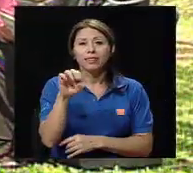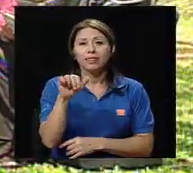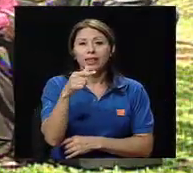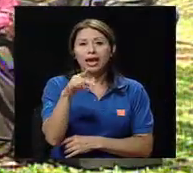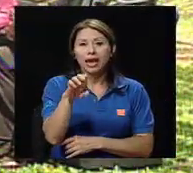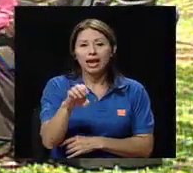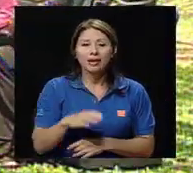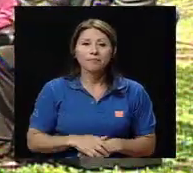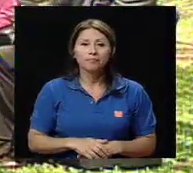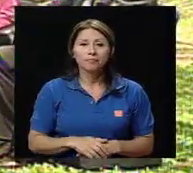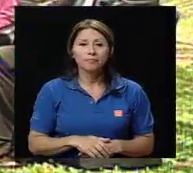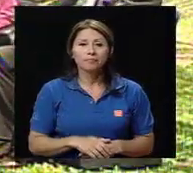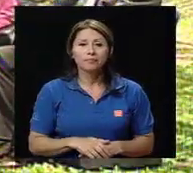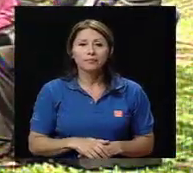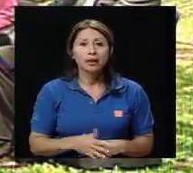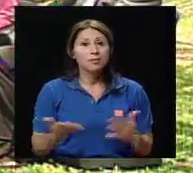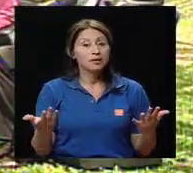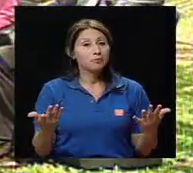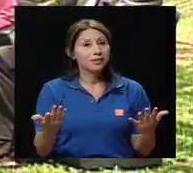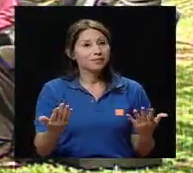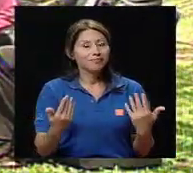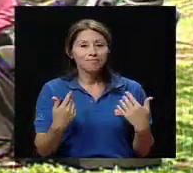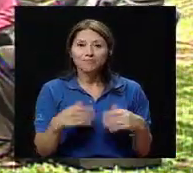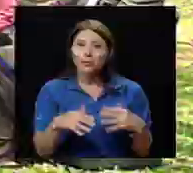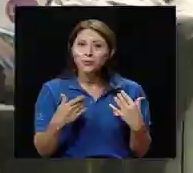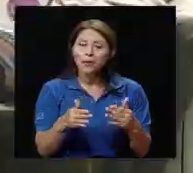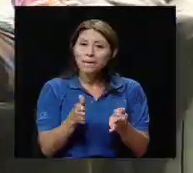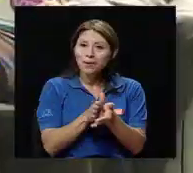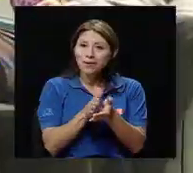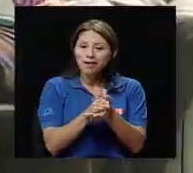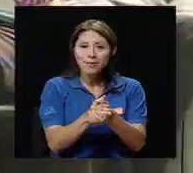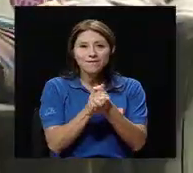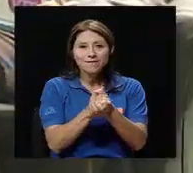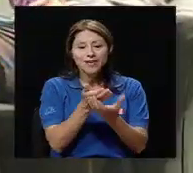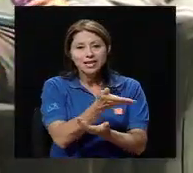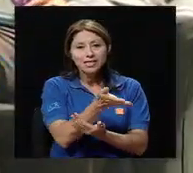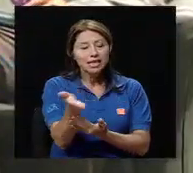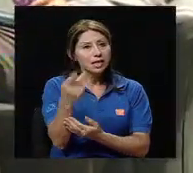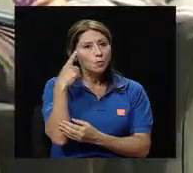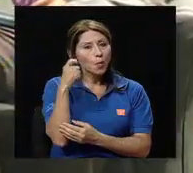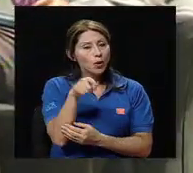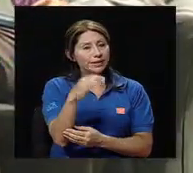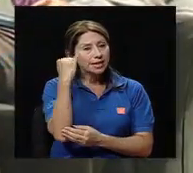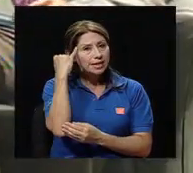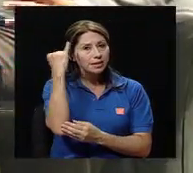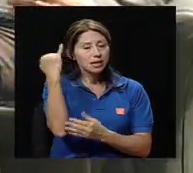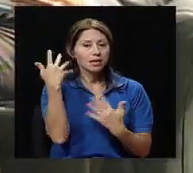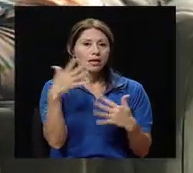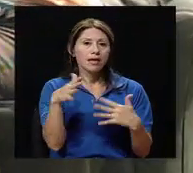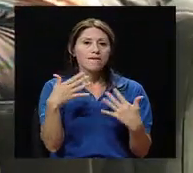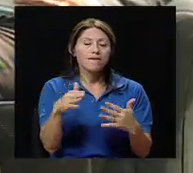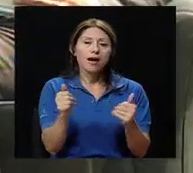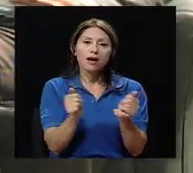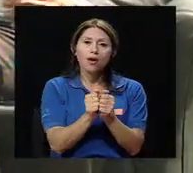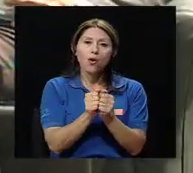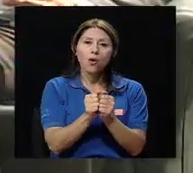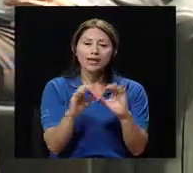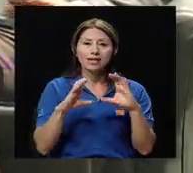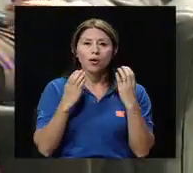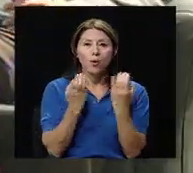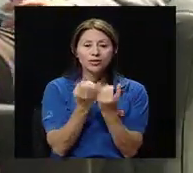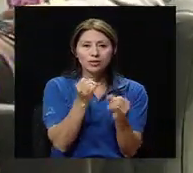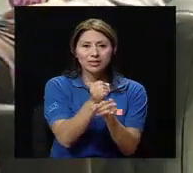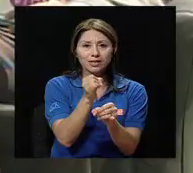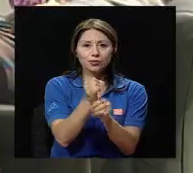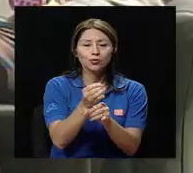bien, pues permítame felicitarlos de mi parte por toda esta iniciativa que han tenido con esta